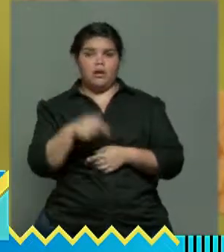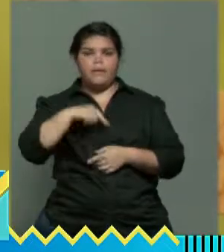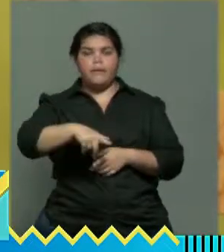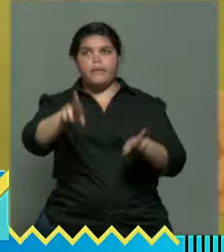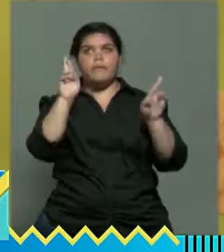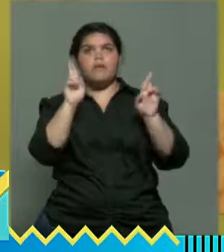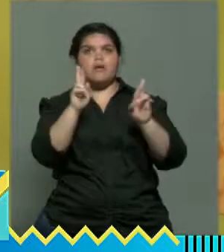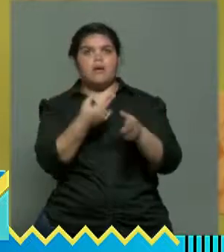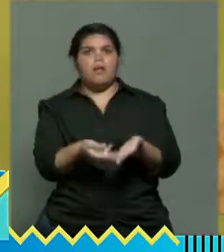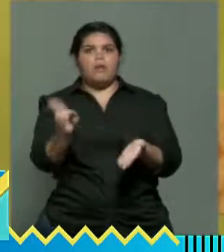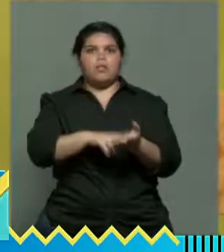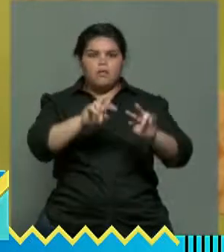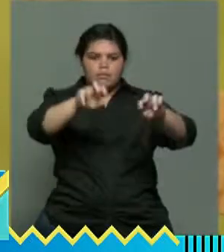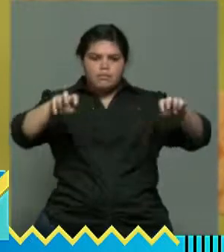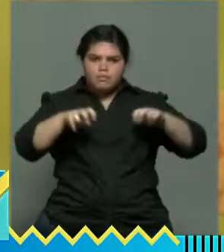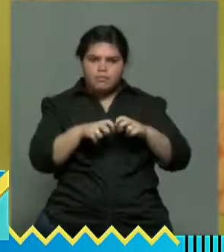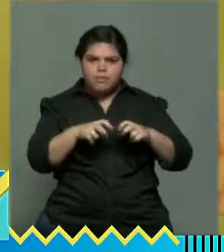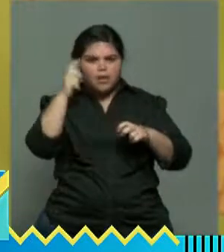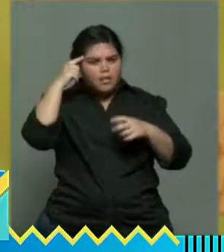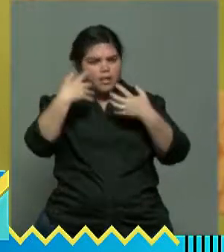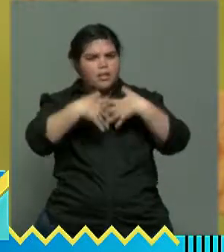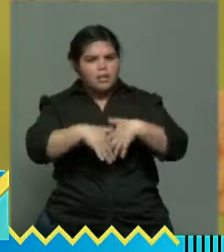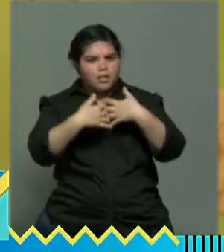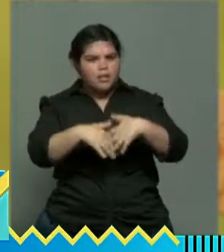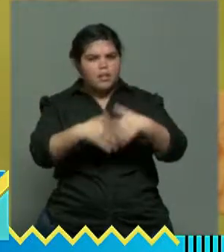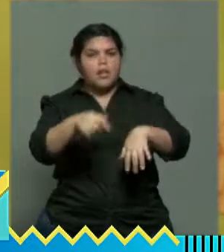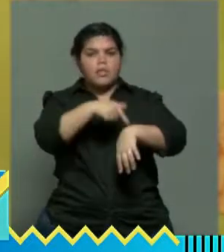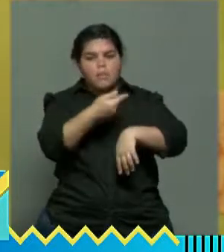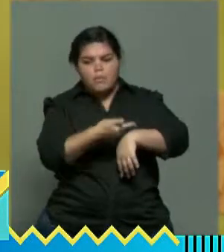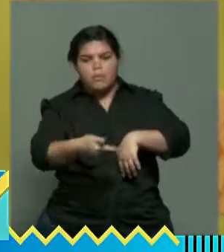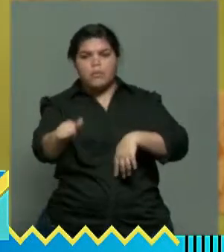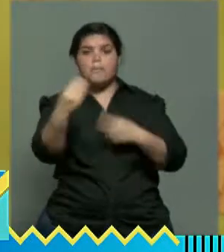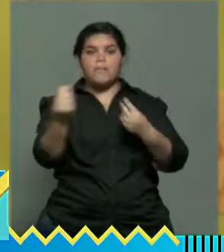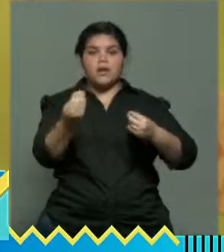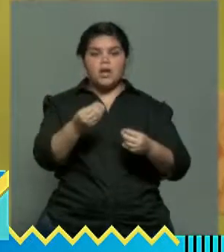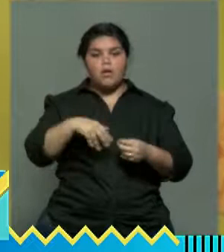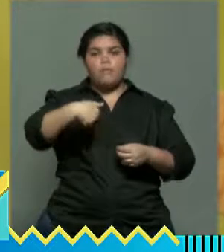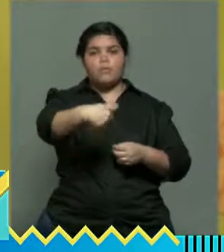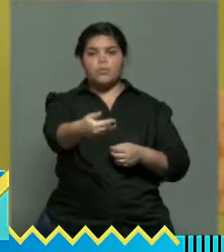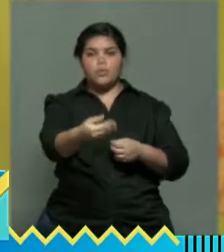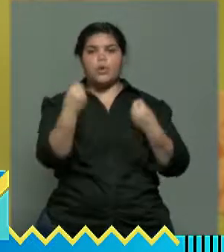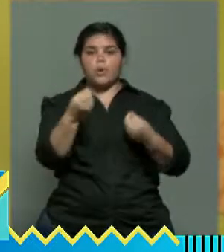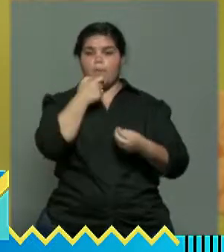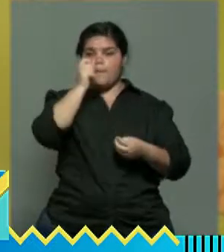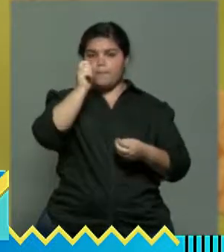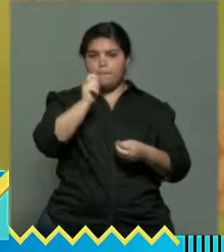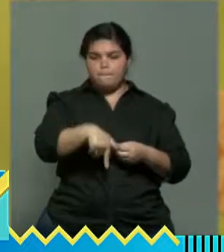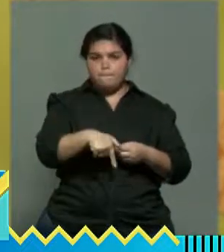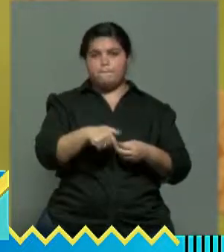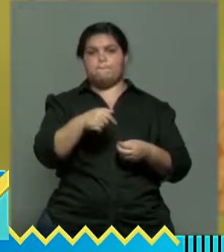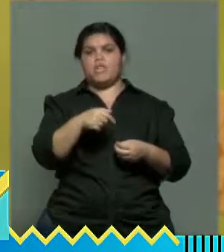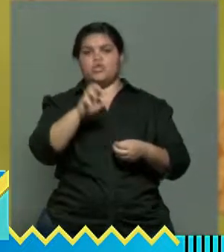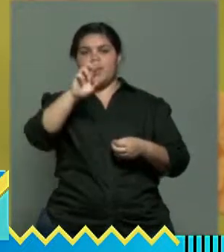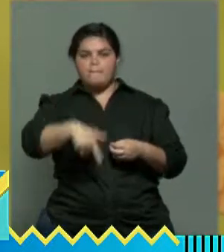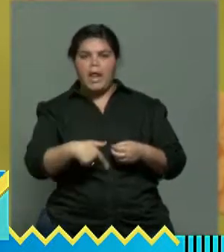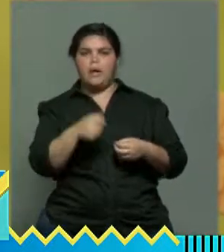puedan sentarse y efectivamente estudiar un poquito para poder ver y plantear próximas políticas, digamos, no solamente en Mendoza, sino en otras provincias donde